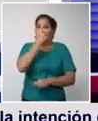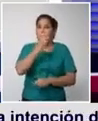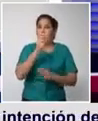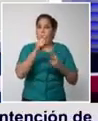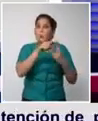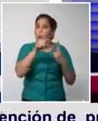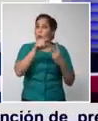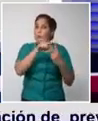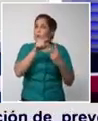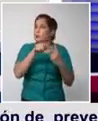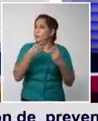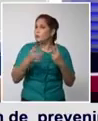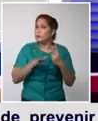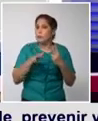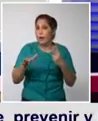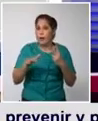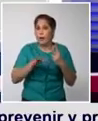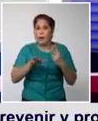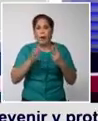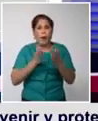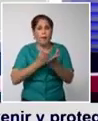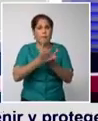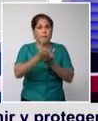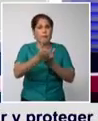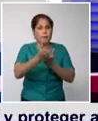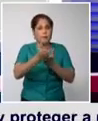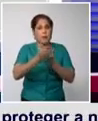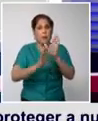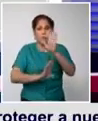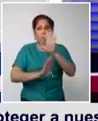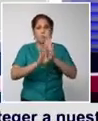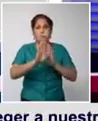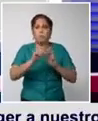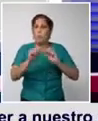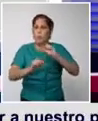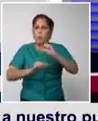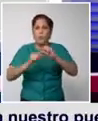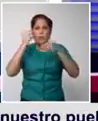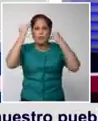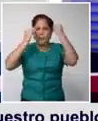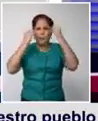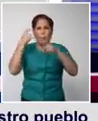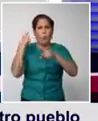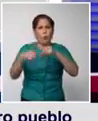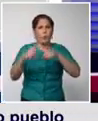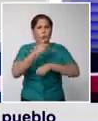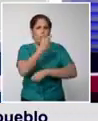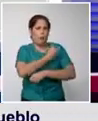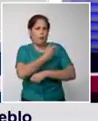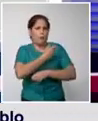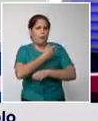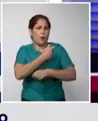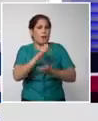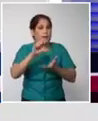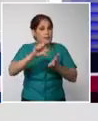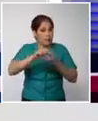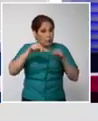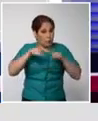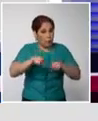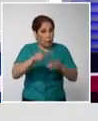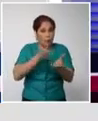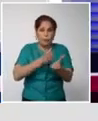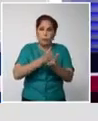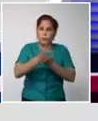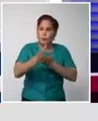momentos los que han avanzado con grandes progresos, pero se ha pensado en otros candidatos. El centro hoy continúa en